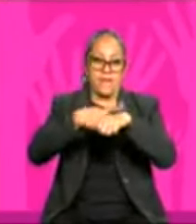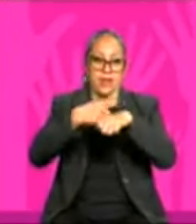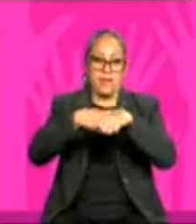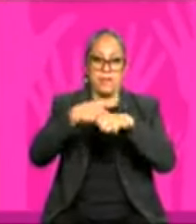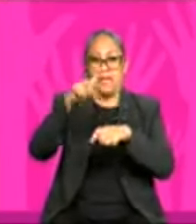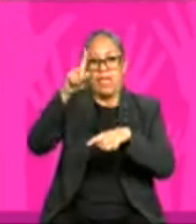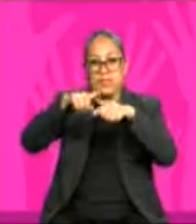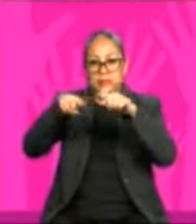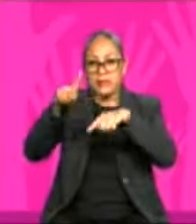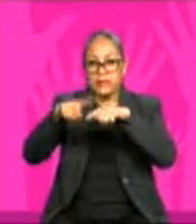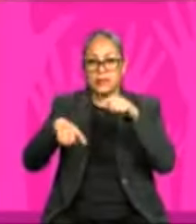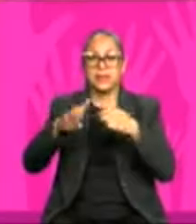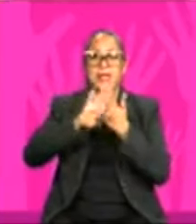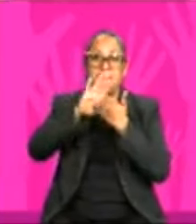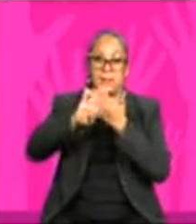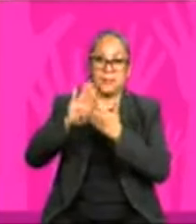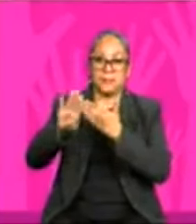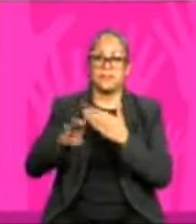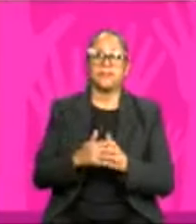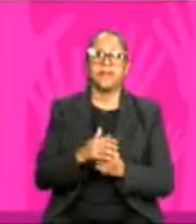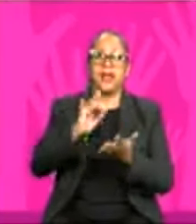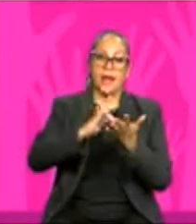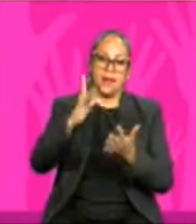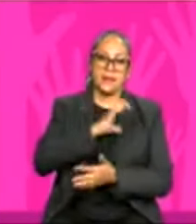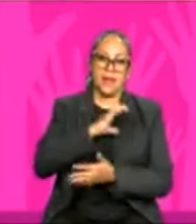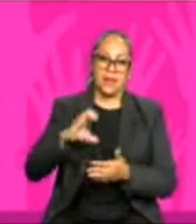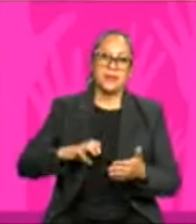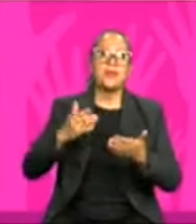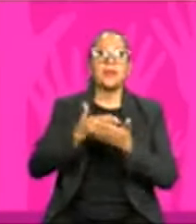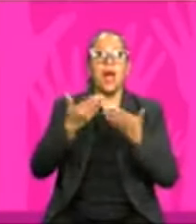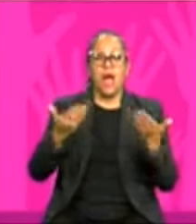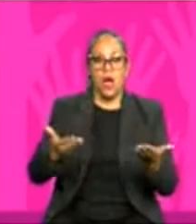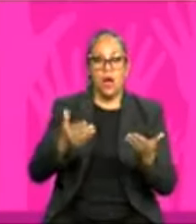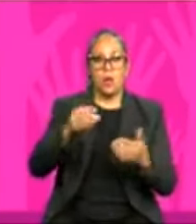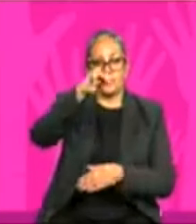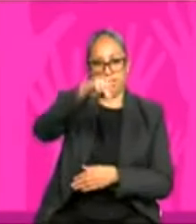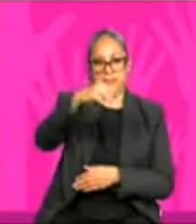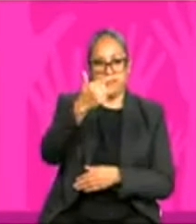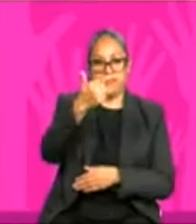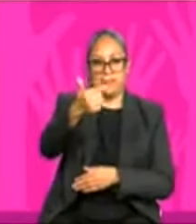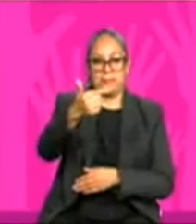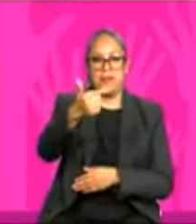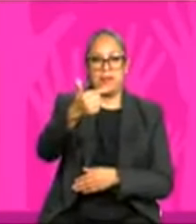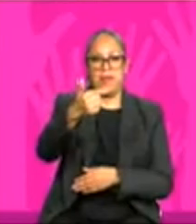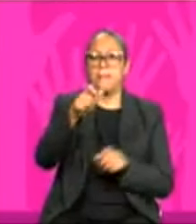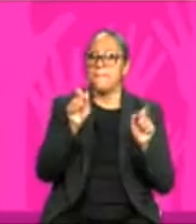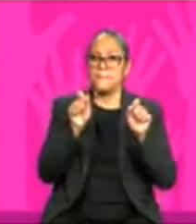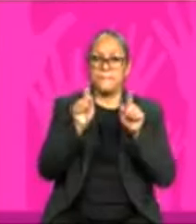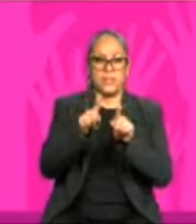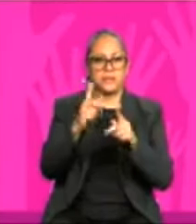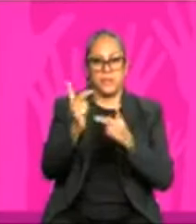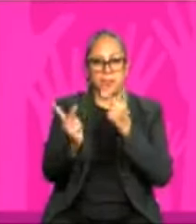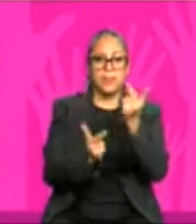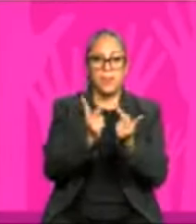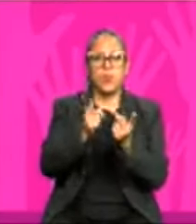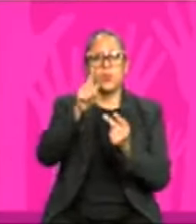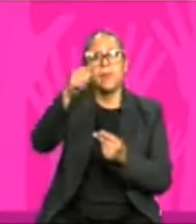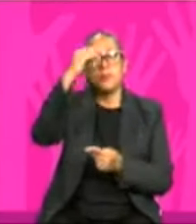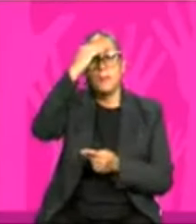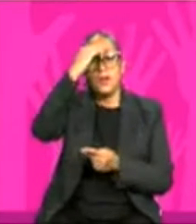o dengue. Gracias, candidata. Vamos ahora con Margarita González Arabia. La misma pregunta, ¿qué